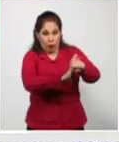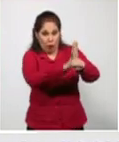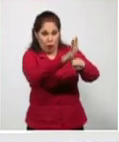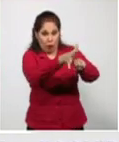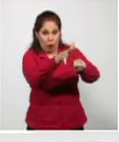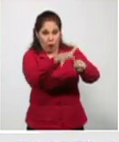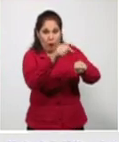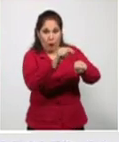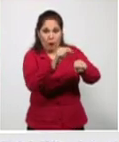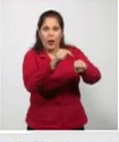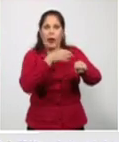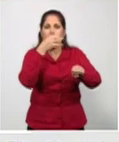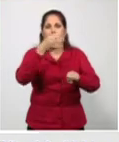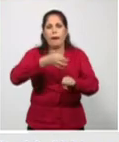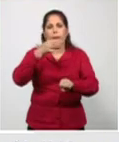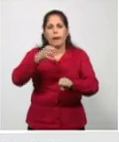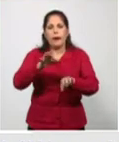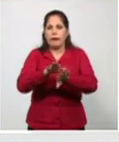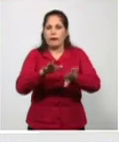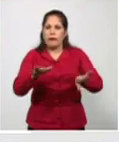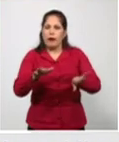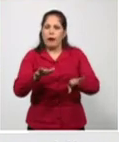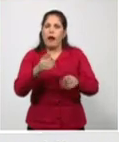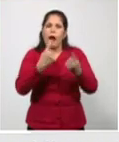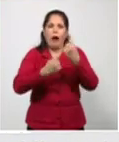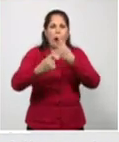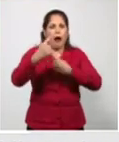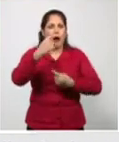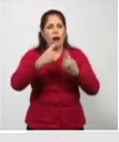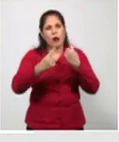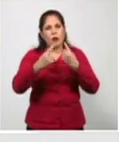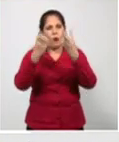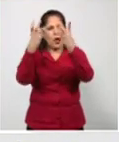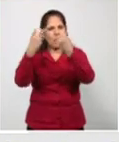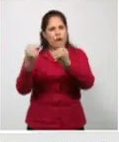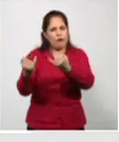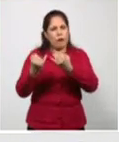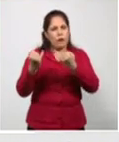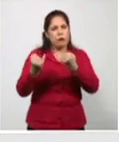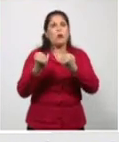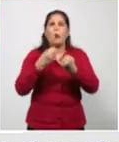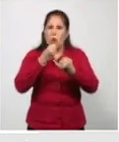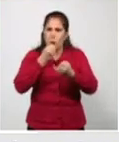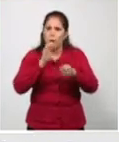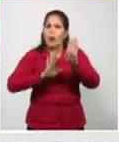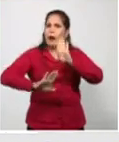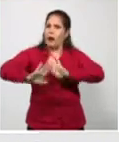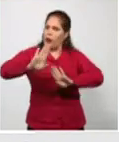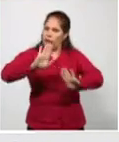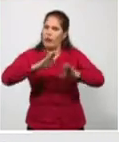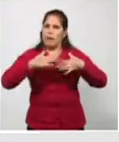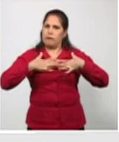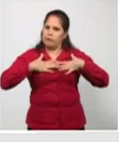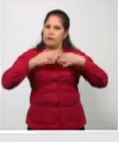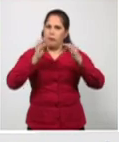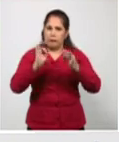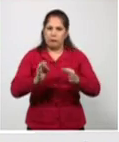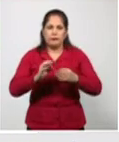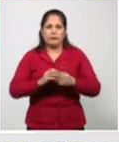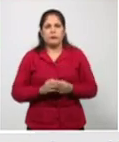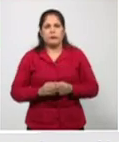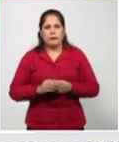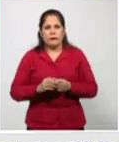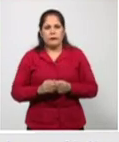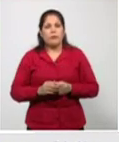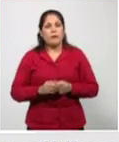textualmente dice, solo están disponibles algunos primeros datos sobre la inmunidad ante la COVID-19. Incluso se han